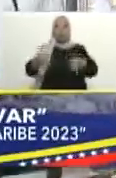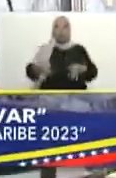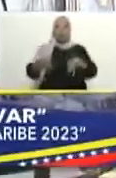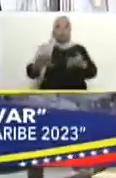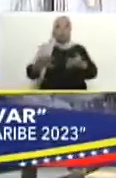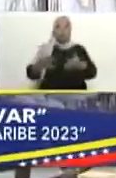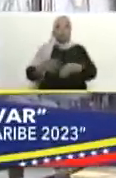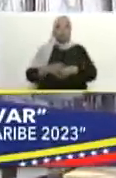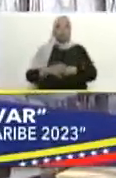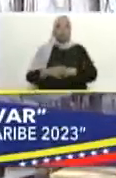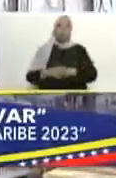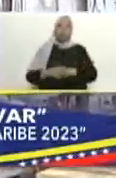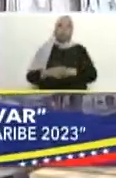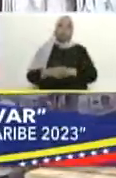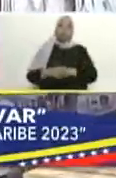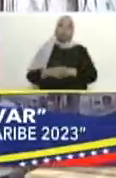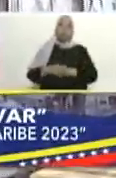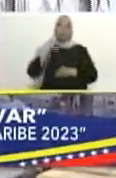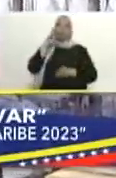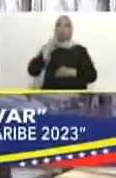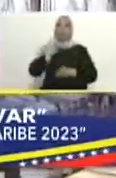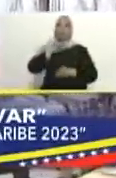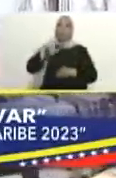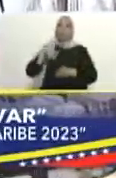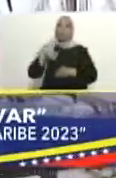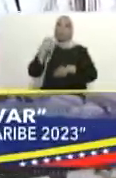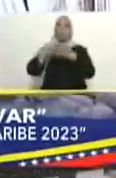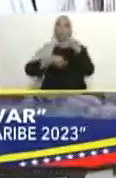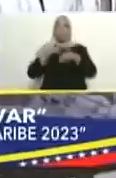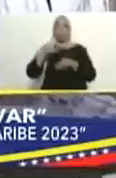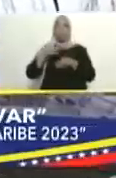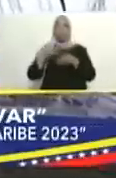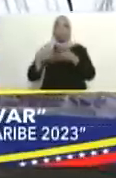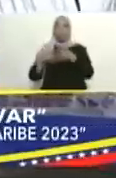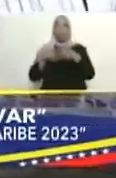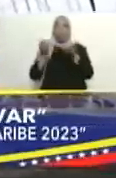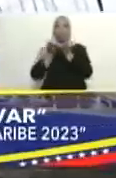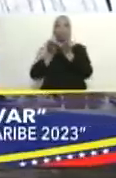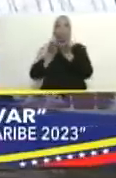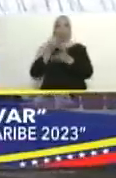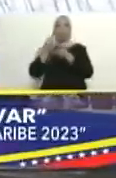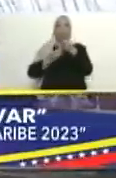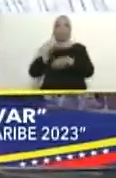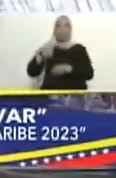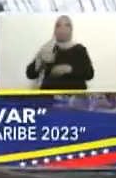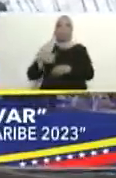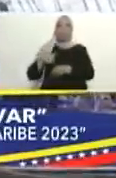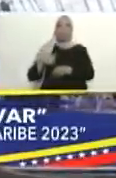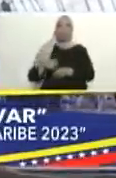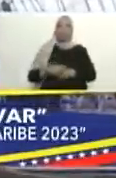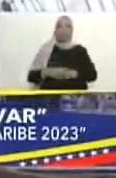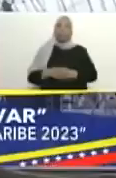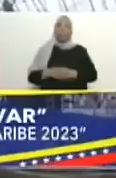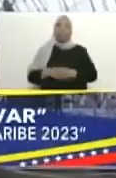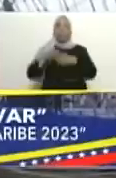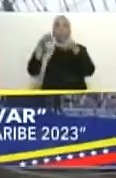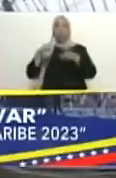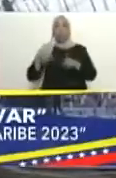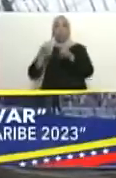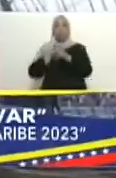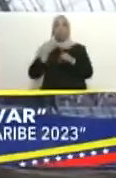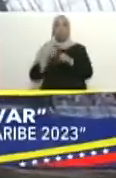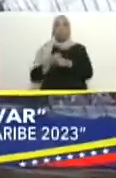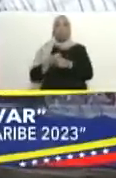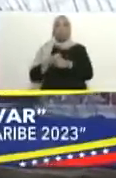En el estandarte de la Armada Bolivariana destacan el imperio, el escudo de armas de nuestra Armada, conformado por un